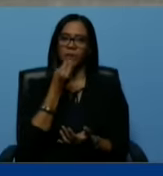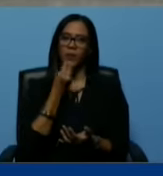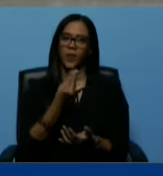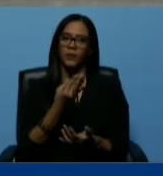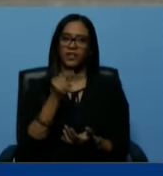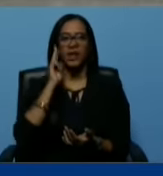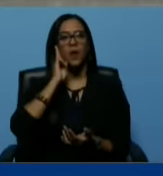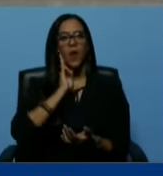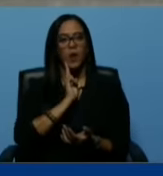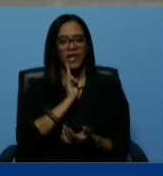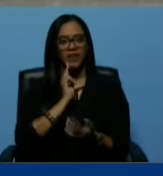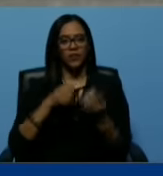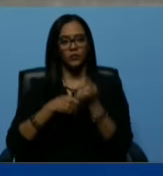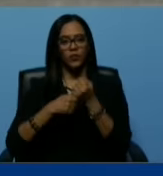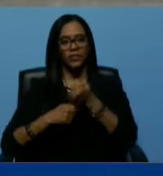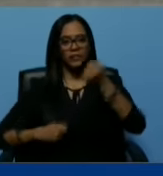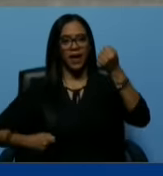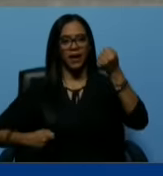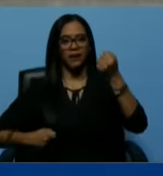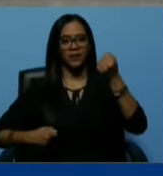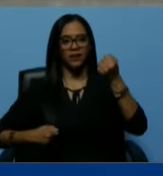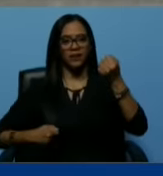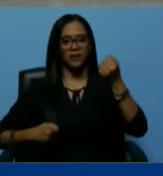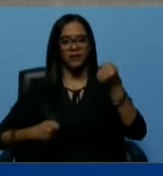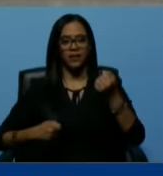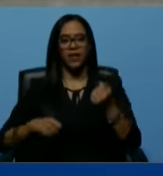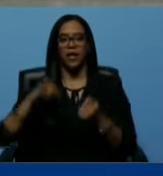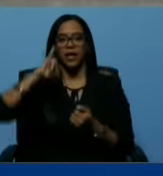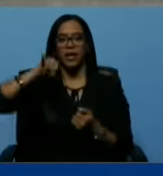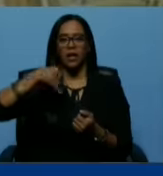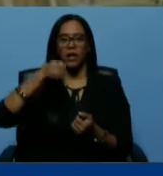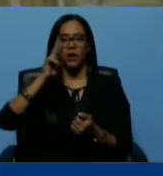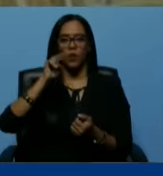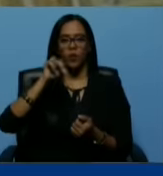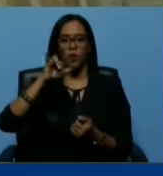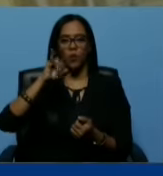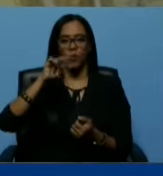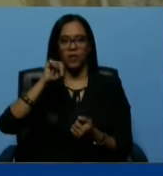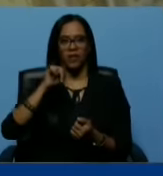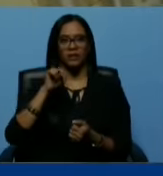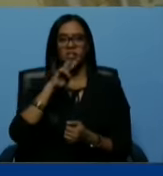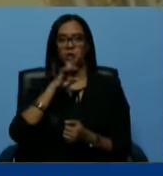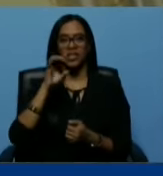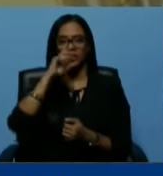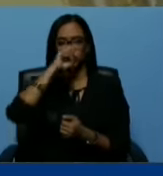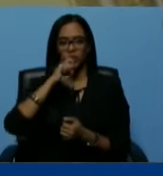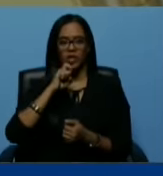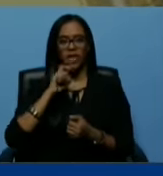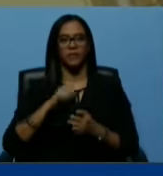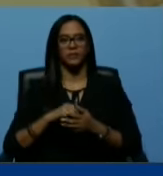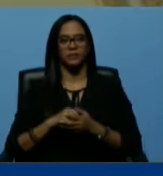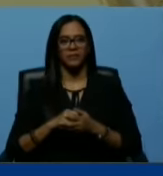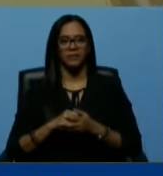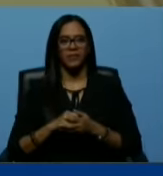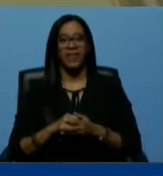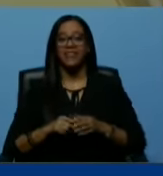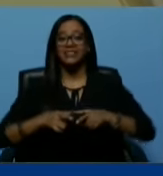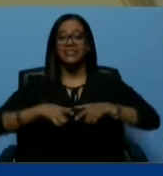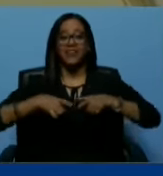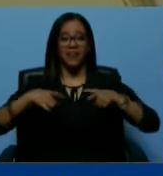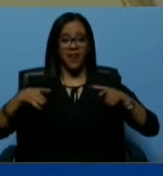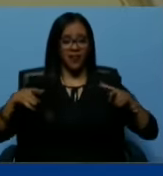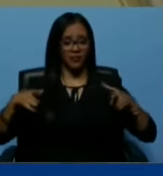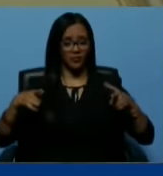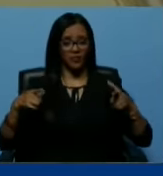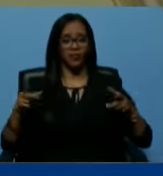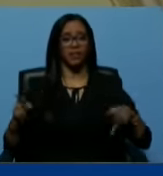Bolívar allá con su espada, mira, blandiendo su espada en Junín hace 200 años, llenando de gloria la idea